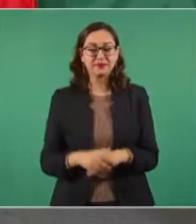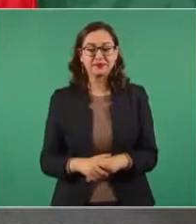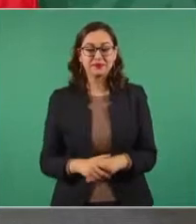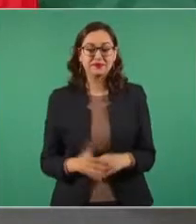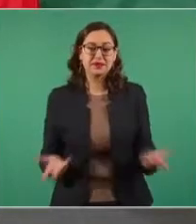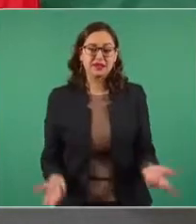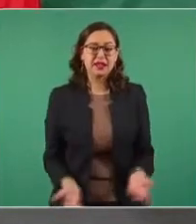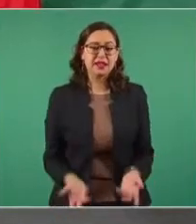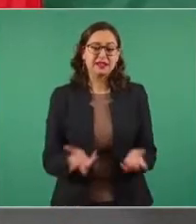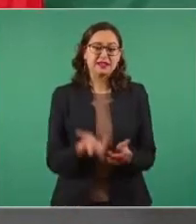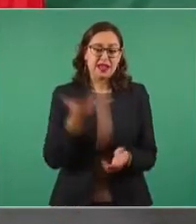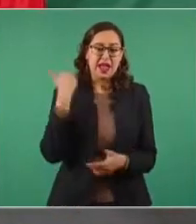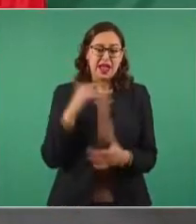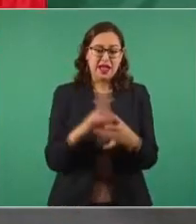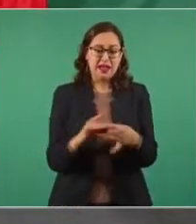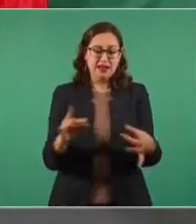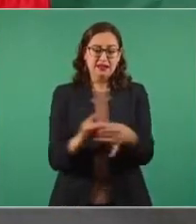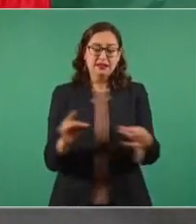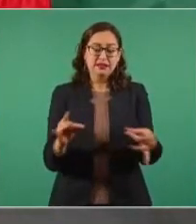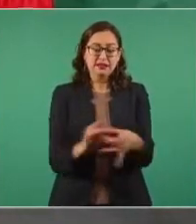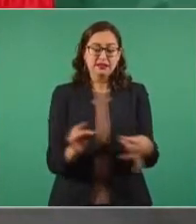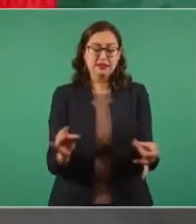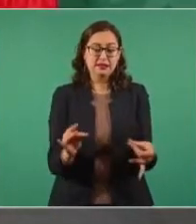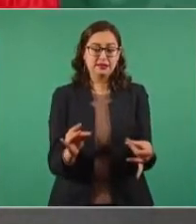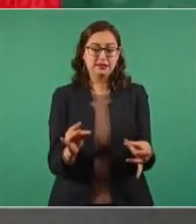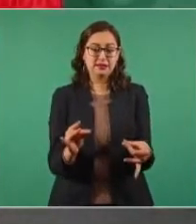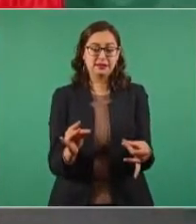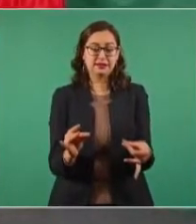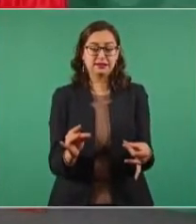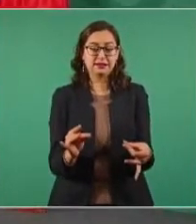comenté de que una